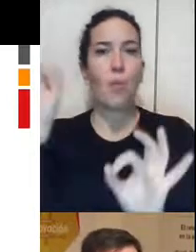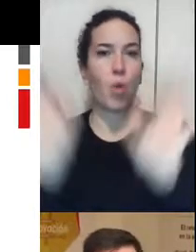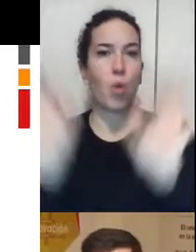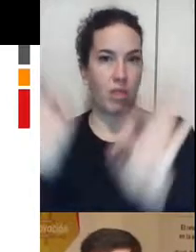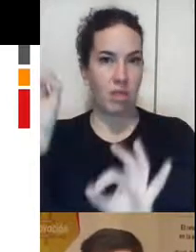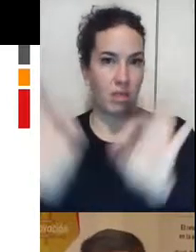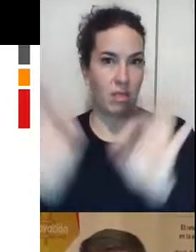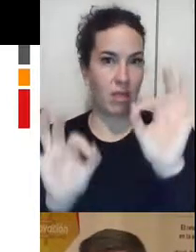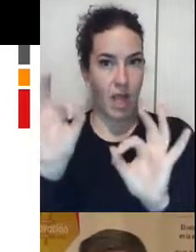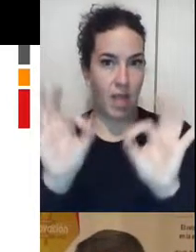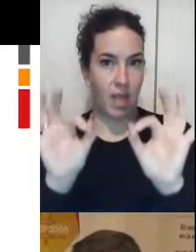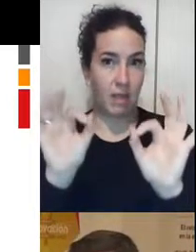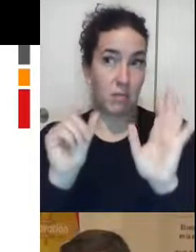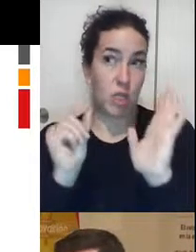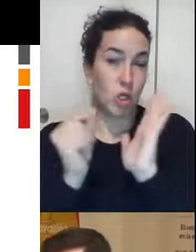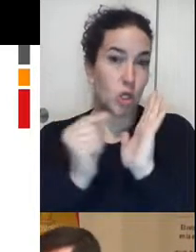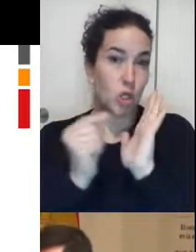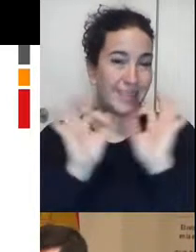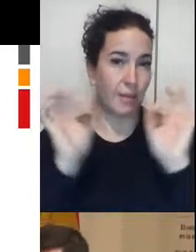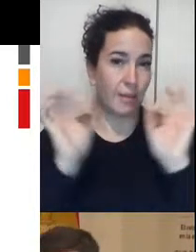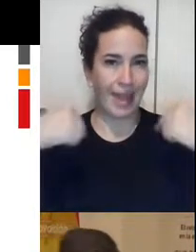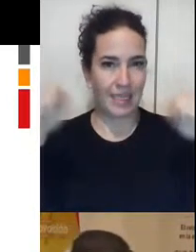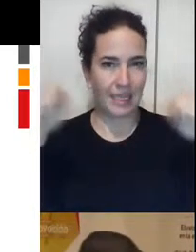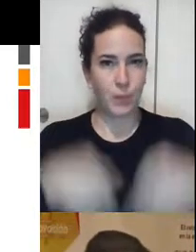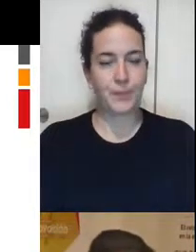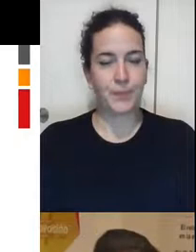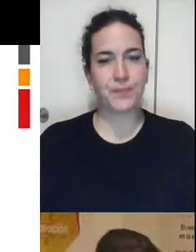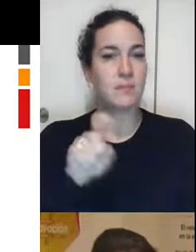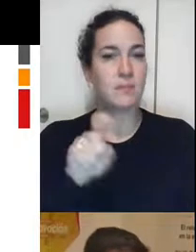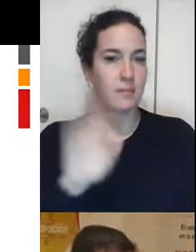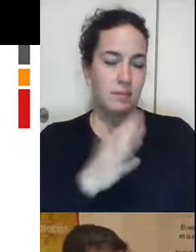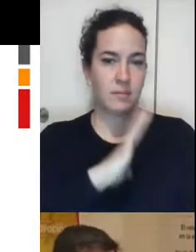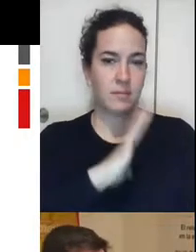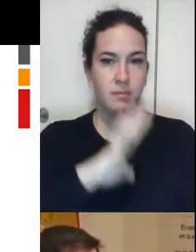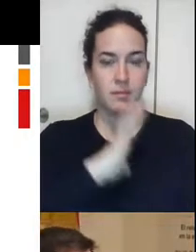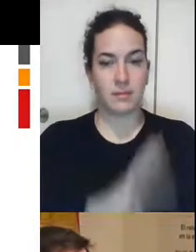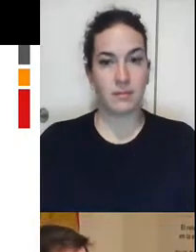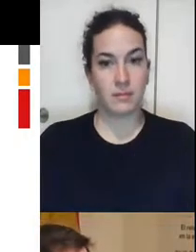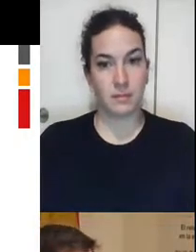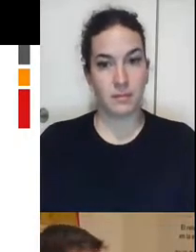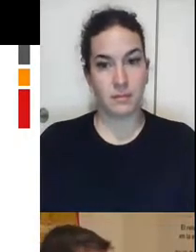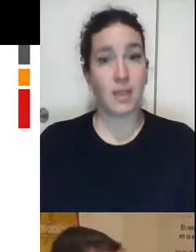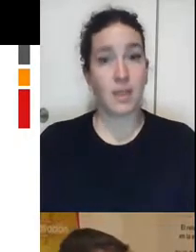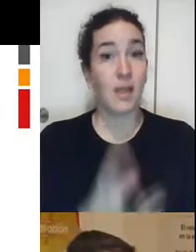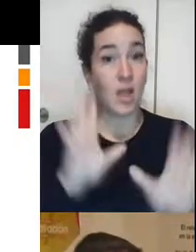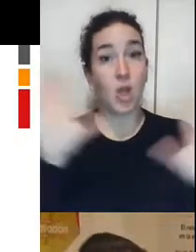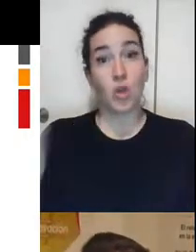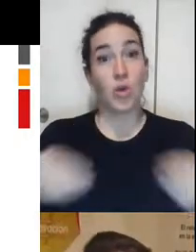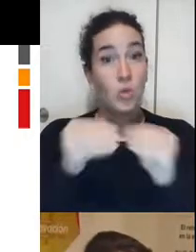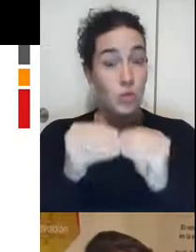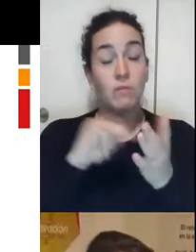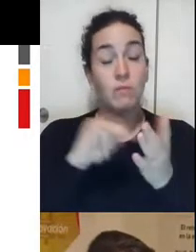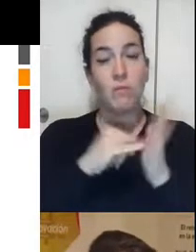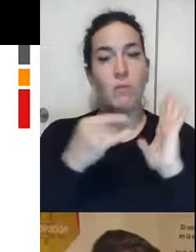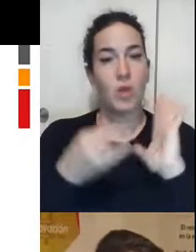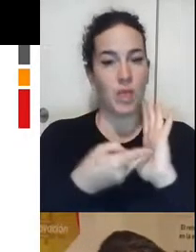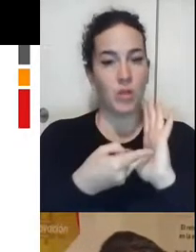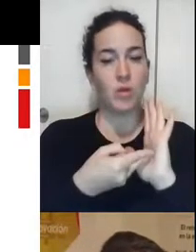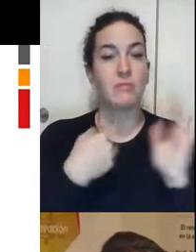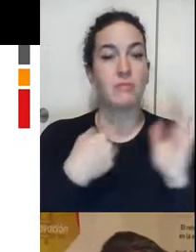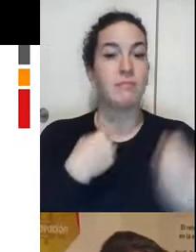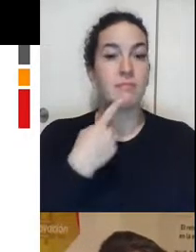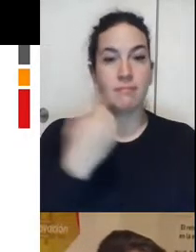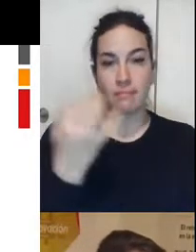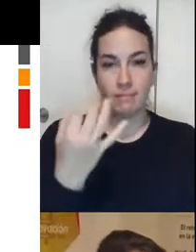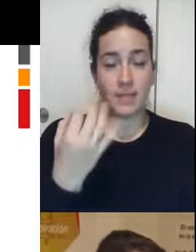eso supone desde el punto de vista práctico. Pasa, por favor. Y como conclusiones pues de este proyecto, pues decir esto, ¿no?, que